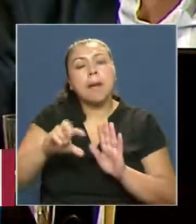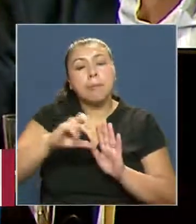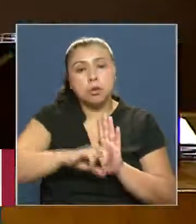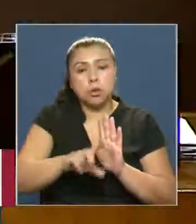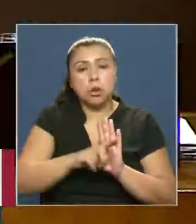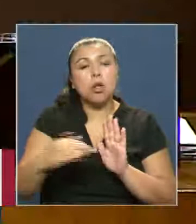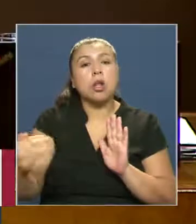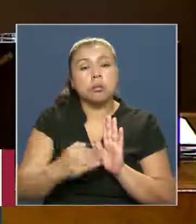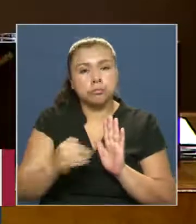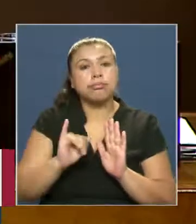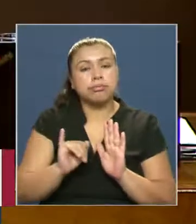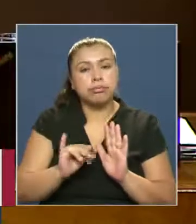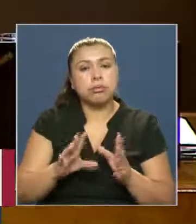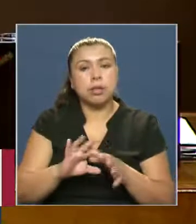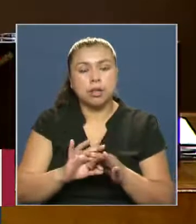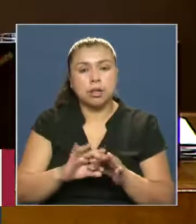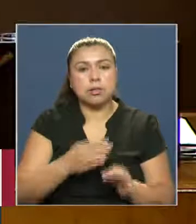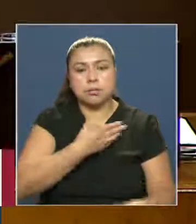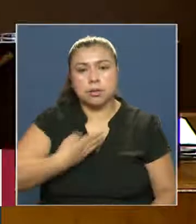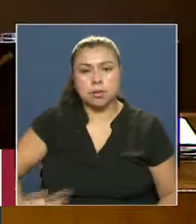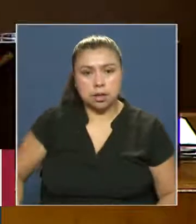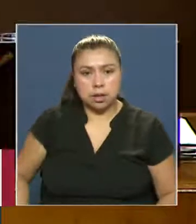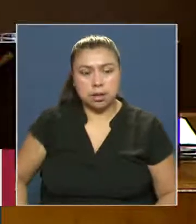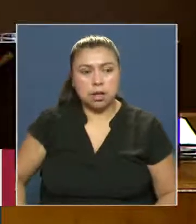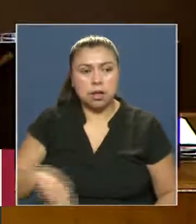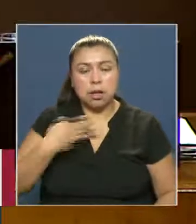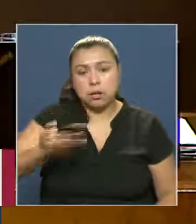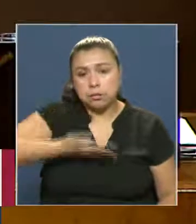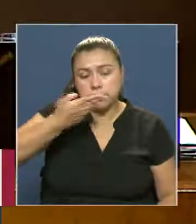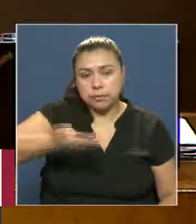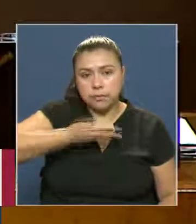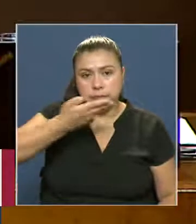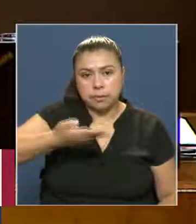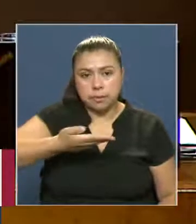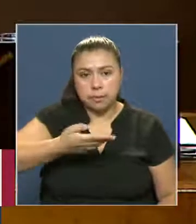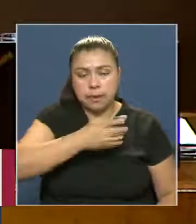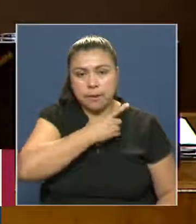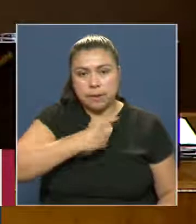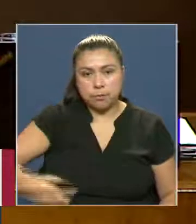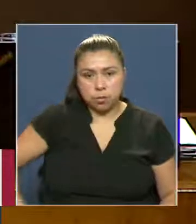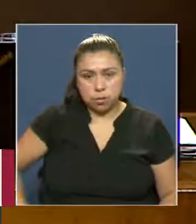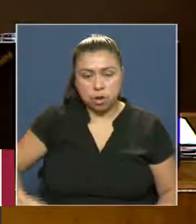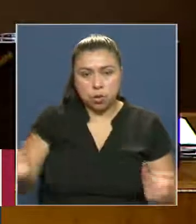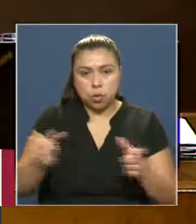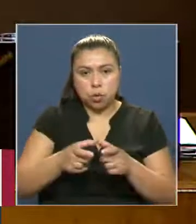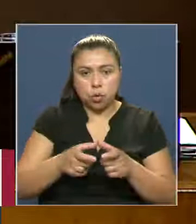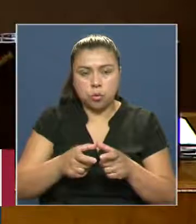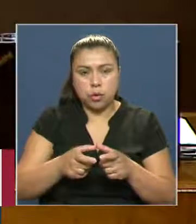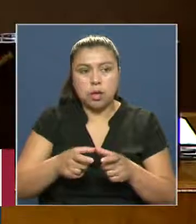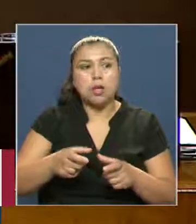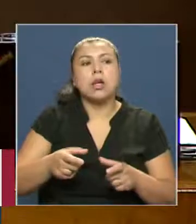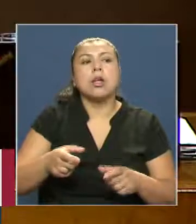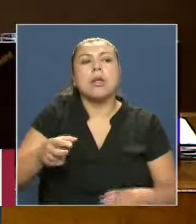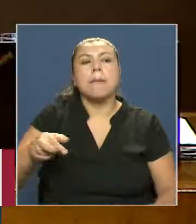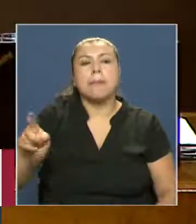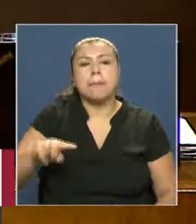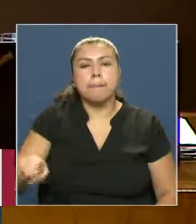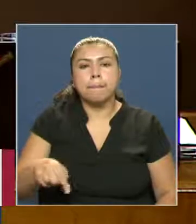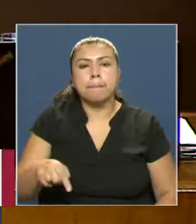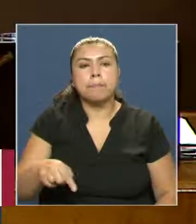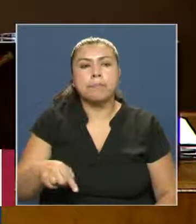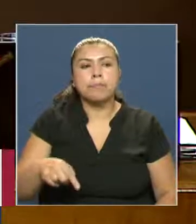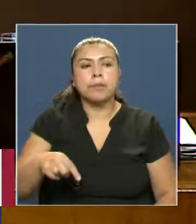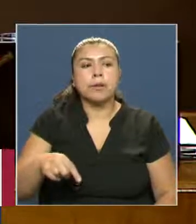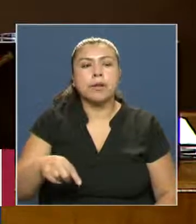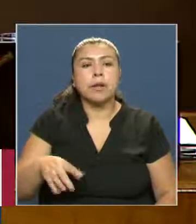gracias, diputado Cruzcoque. De inmediato le entrego el uso de la palabra a la diputada integrante del Comité del Partido Socialista, diputada Emilia